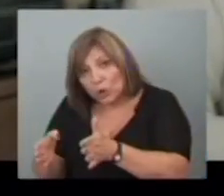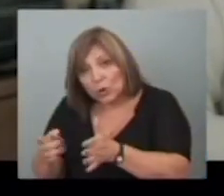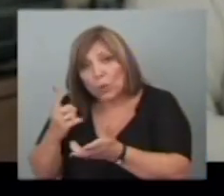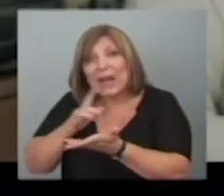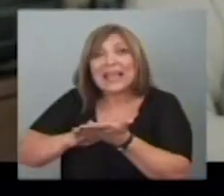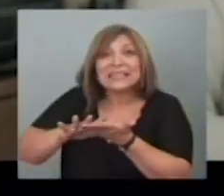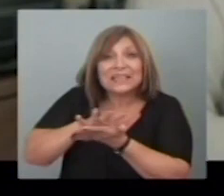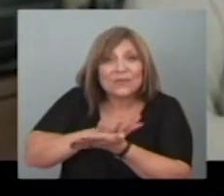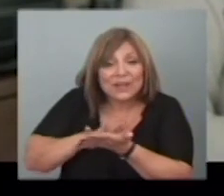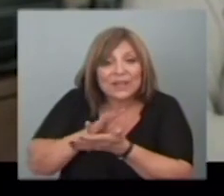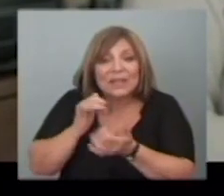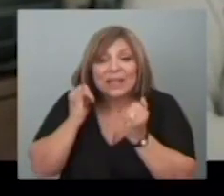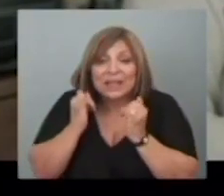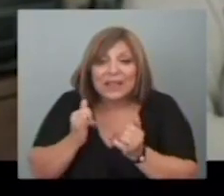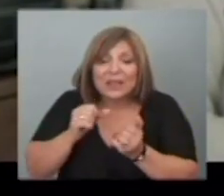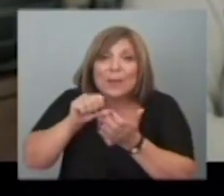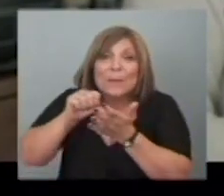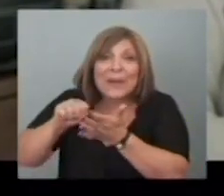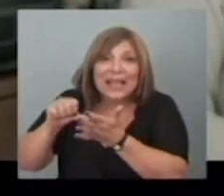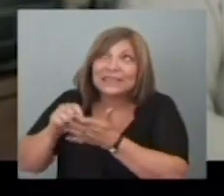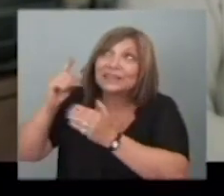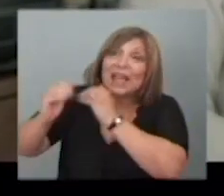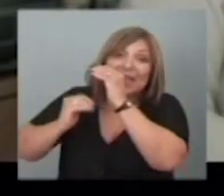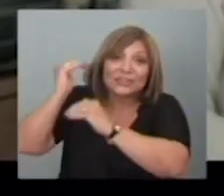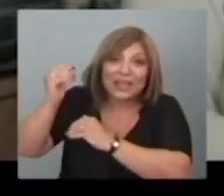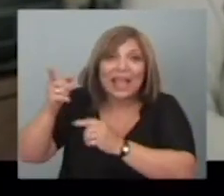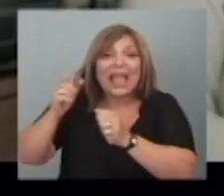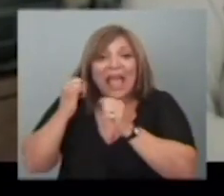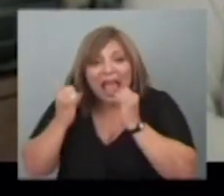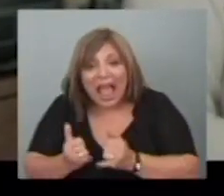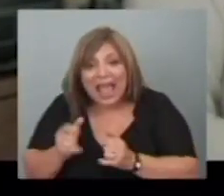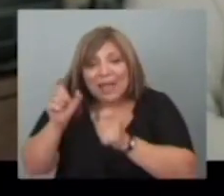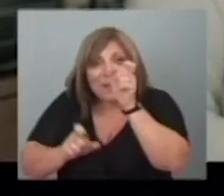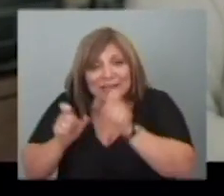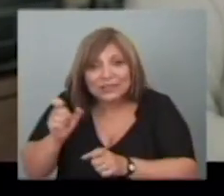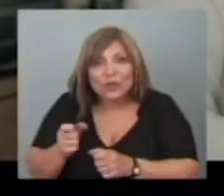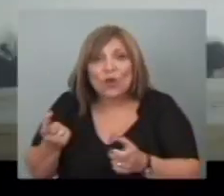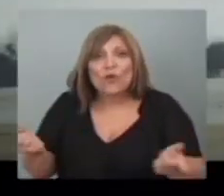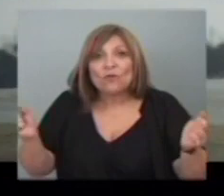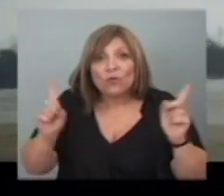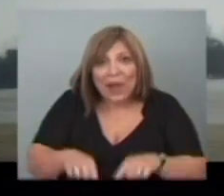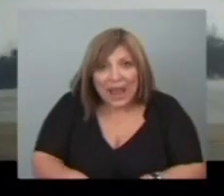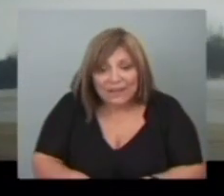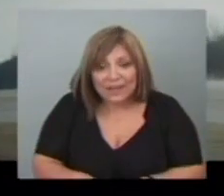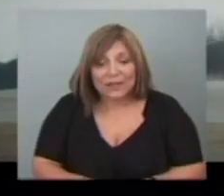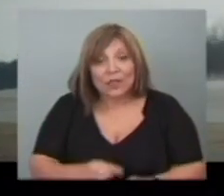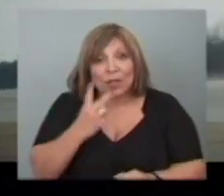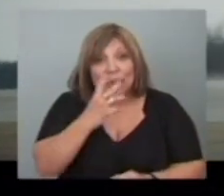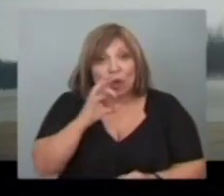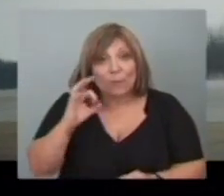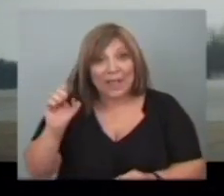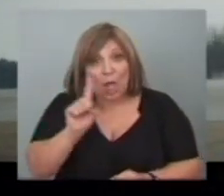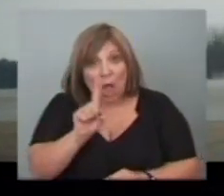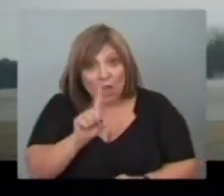de crisis en los países desarrollados y entonces la gente está retornando. Desde 2011